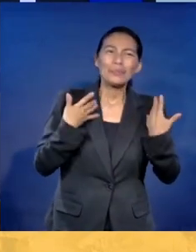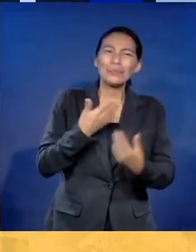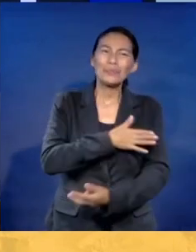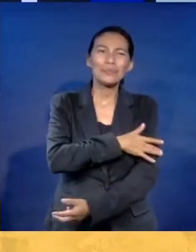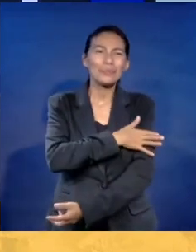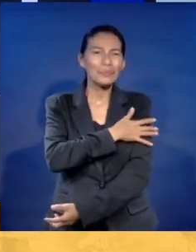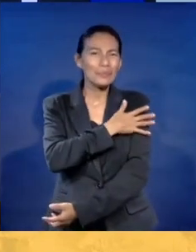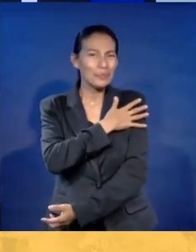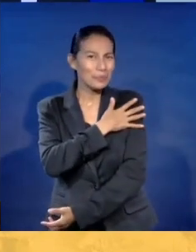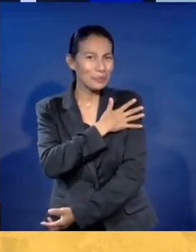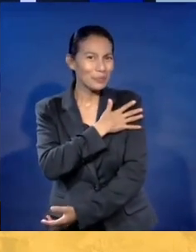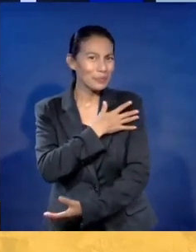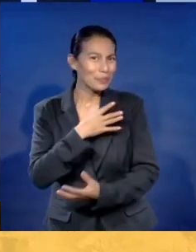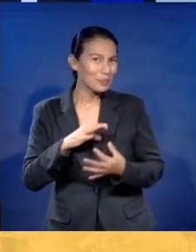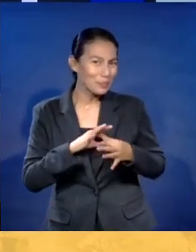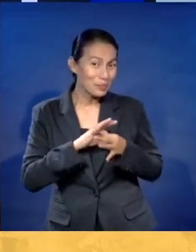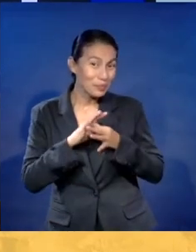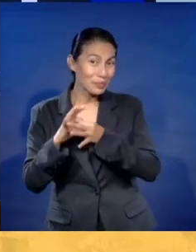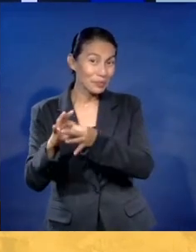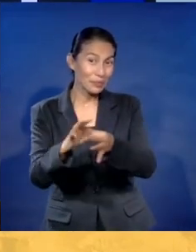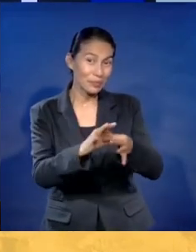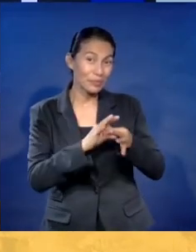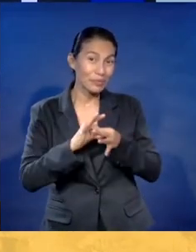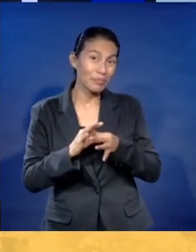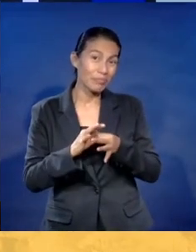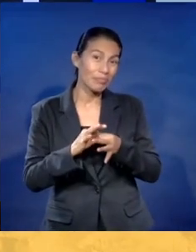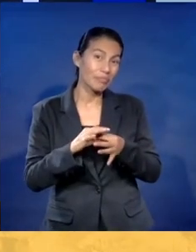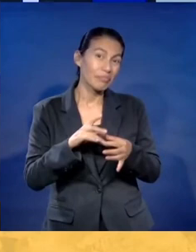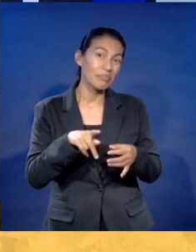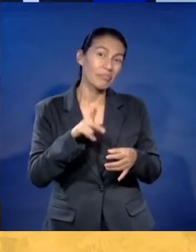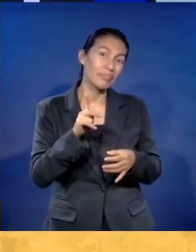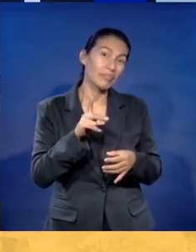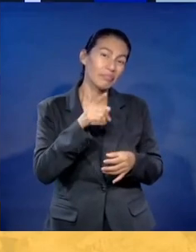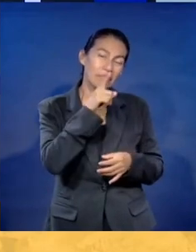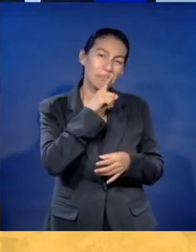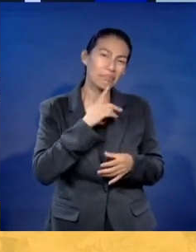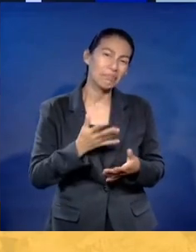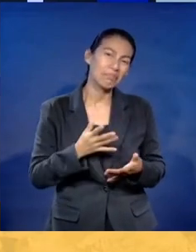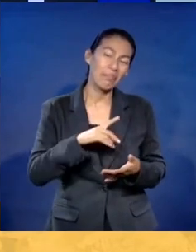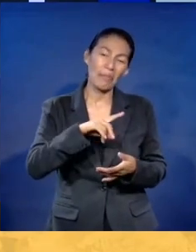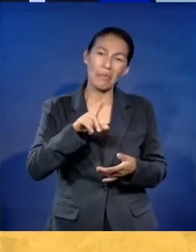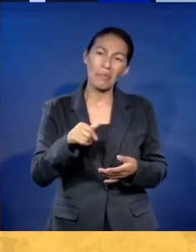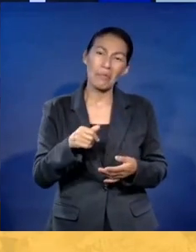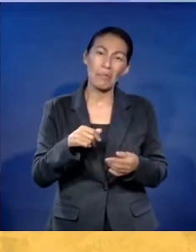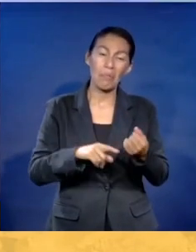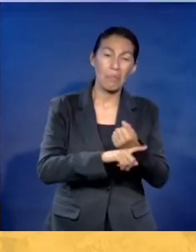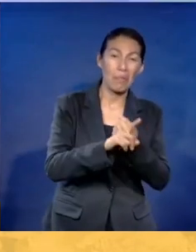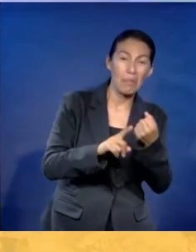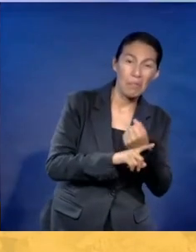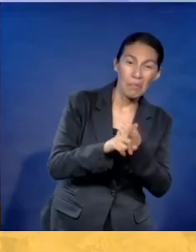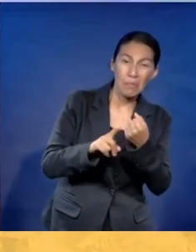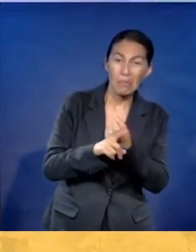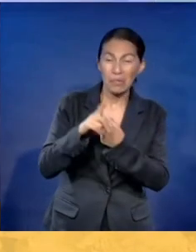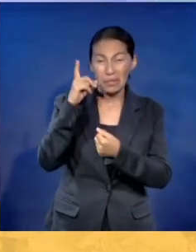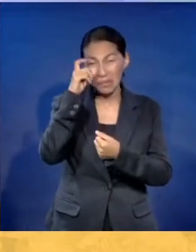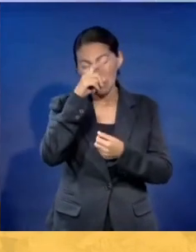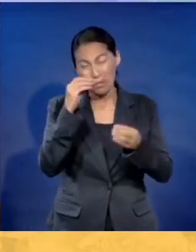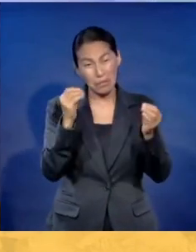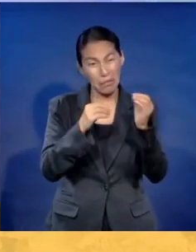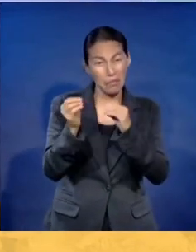en realidad termina junto hasta que los pleitos los separen Qué es lo que tiene que pasar